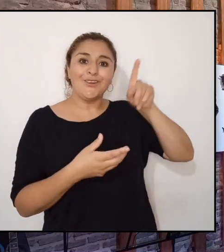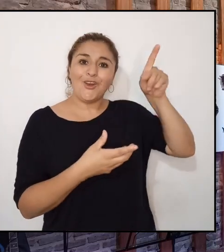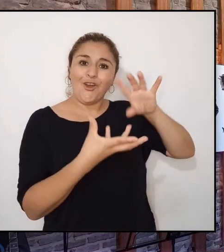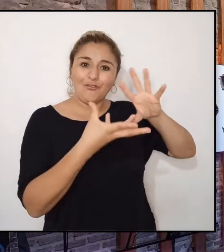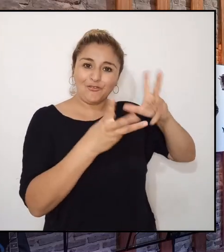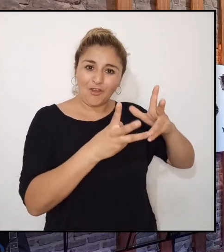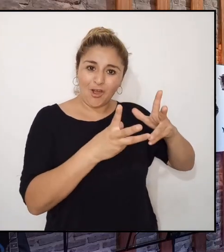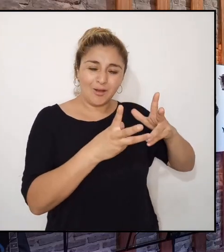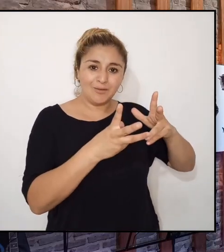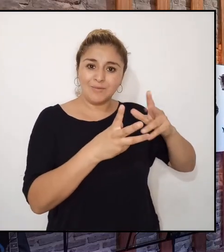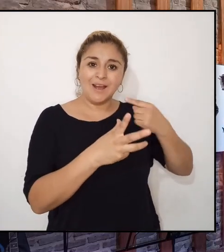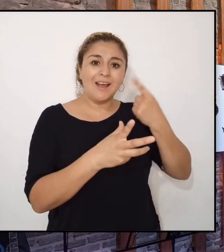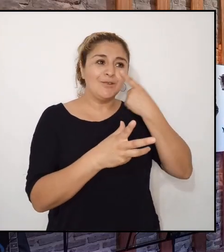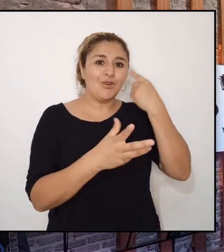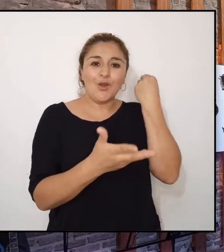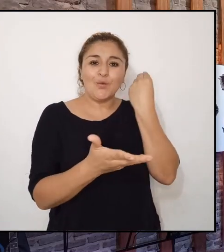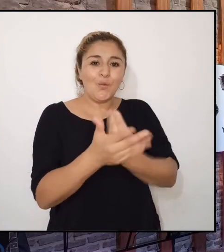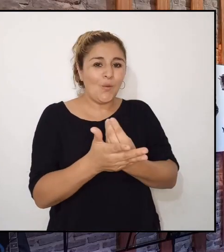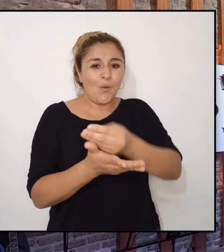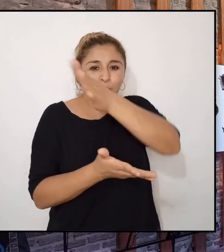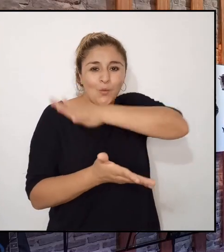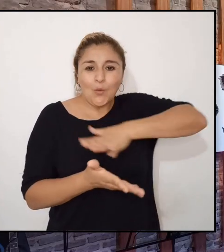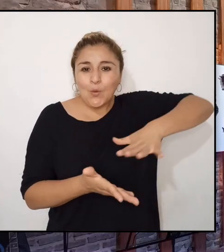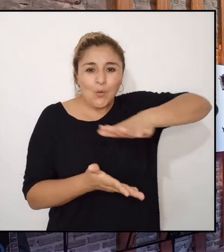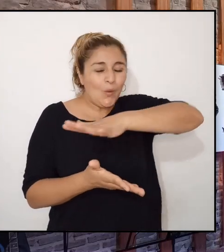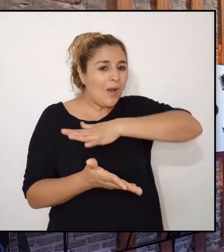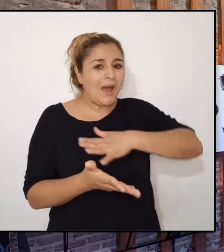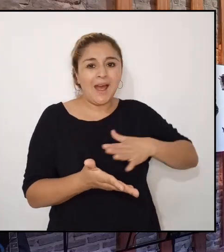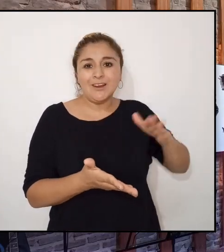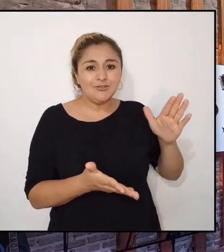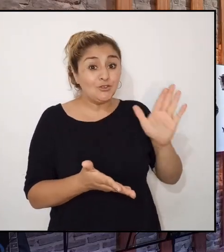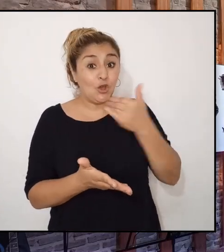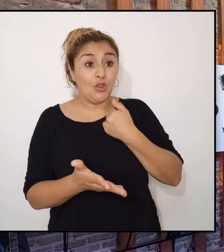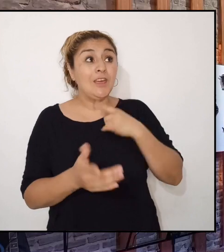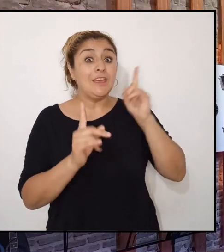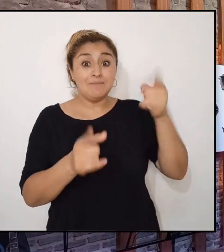el salmista empieza a escribir esta canción, este salmo, y